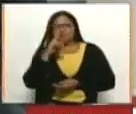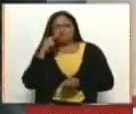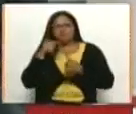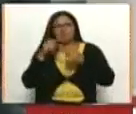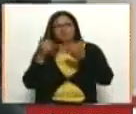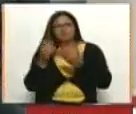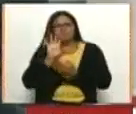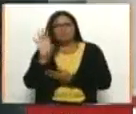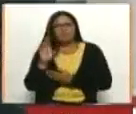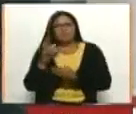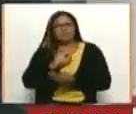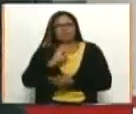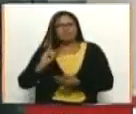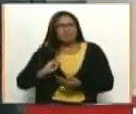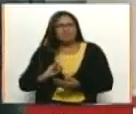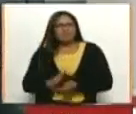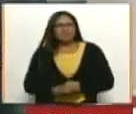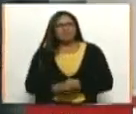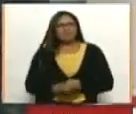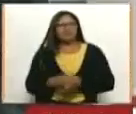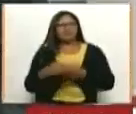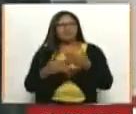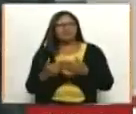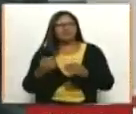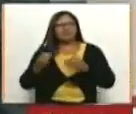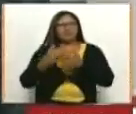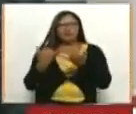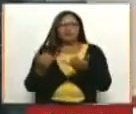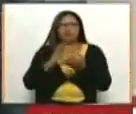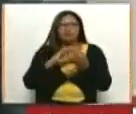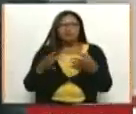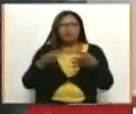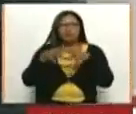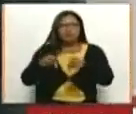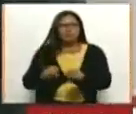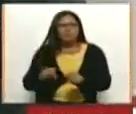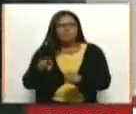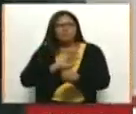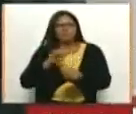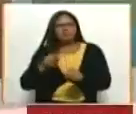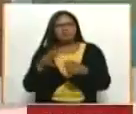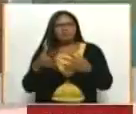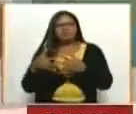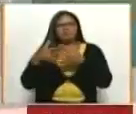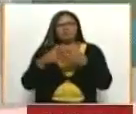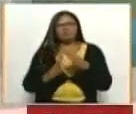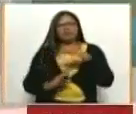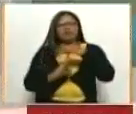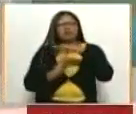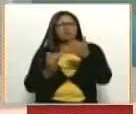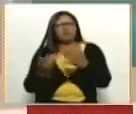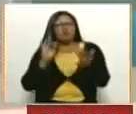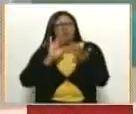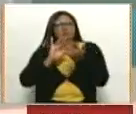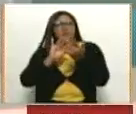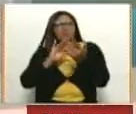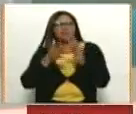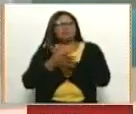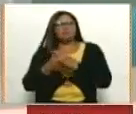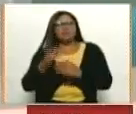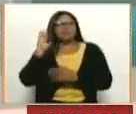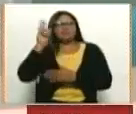ser un país independiente, desde incluso con la derecha, a ser una colonia norteamericana. Profe, denme un chancecito allí porque tenemos que irnos rápidamente a